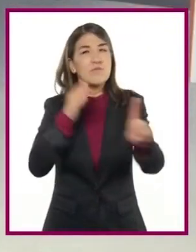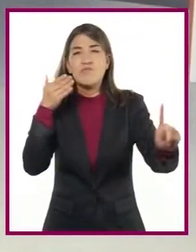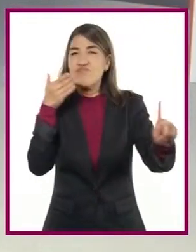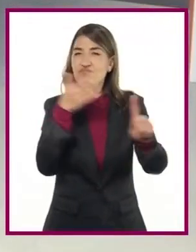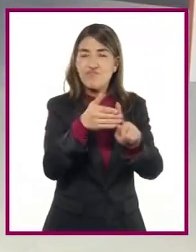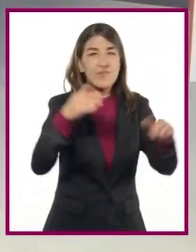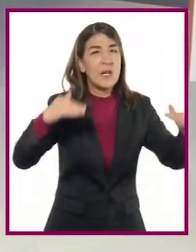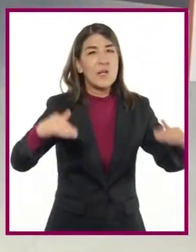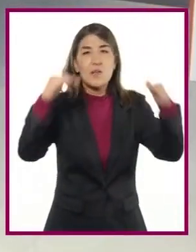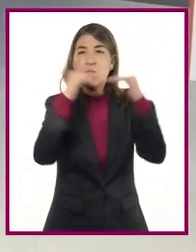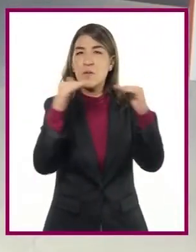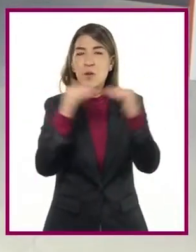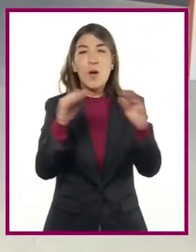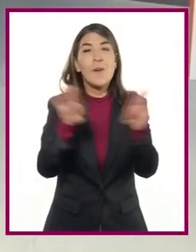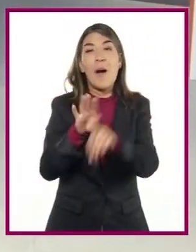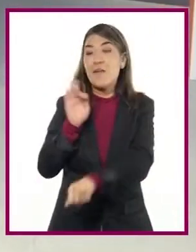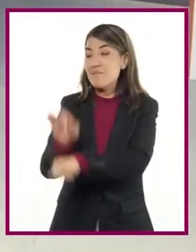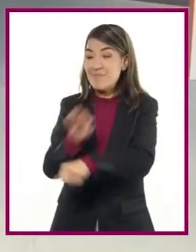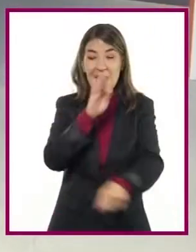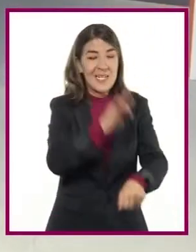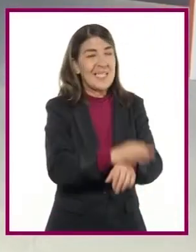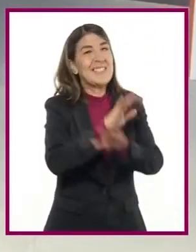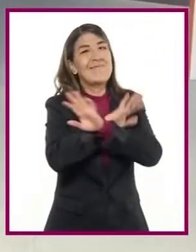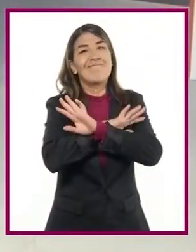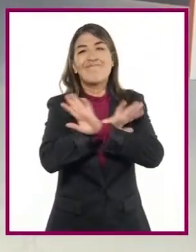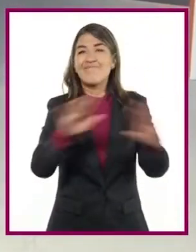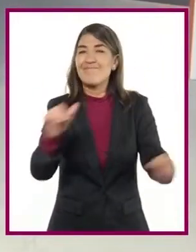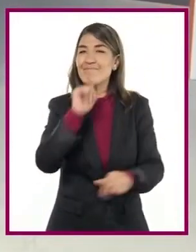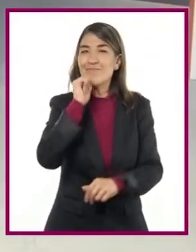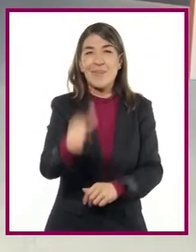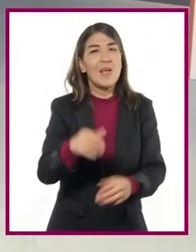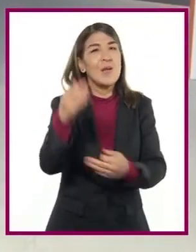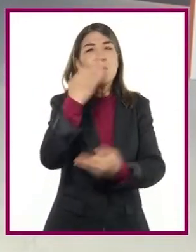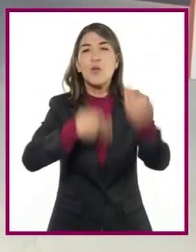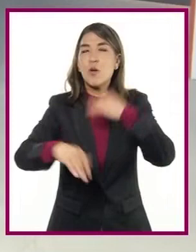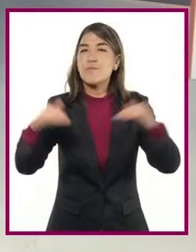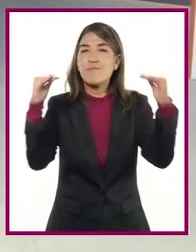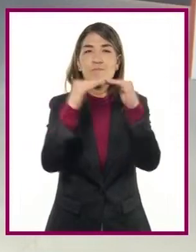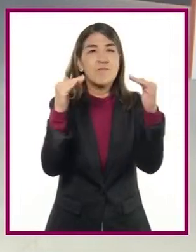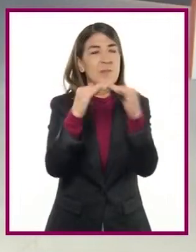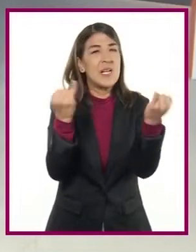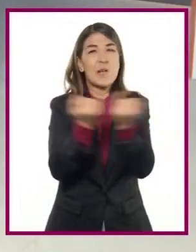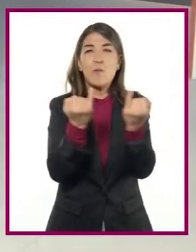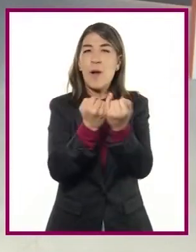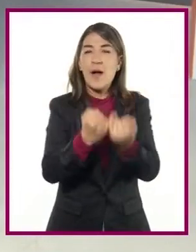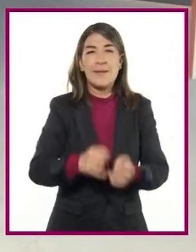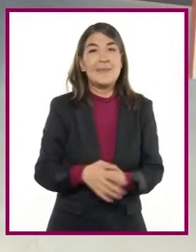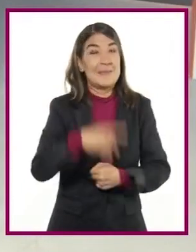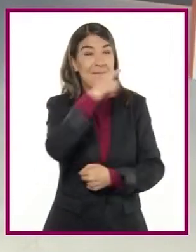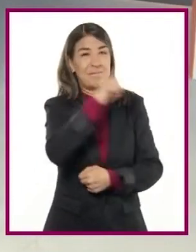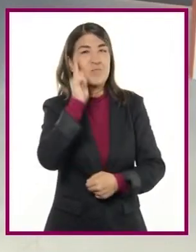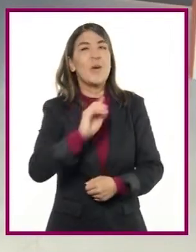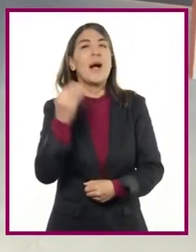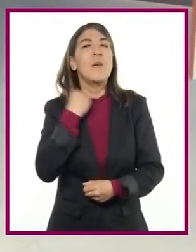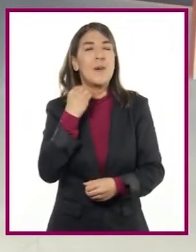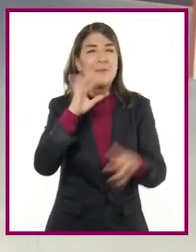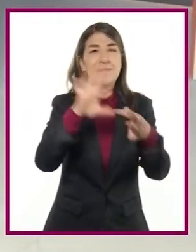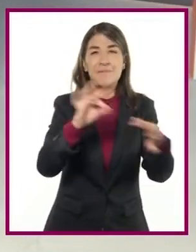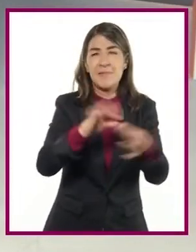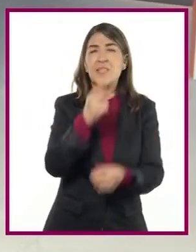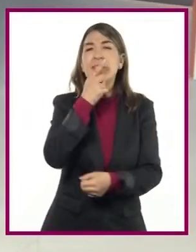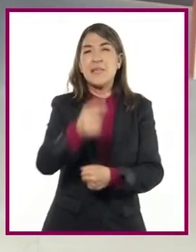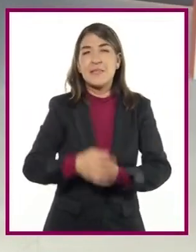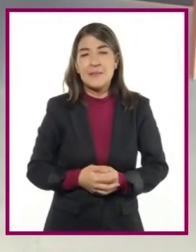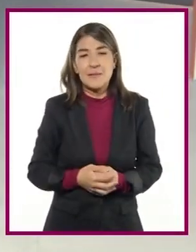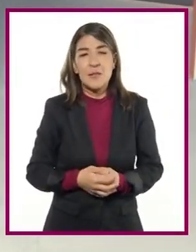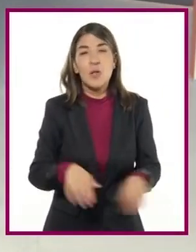sin preconcepciones y sin dar preferencias a unos en perjuicio de otros. La abogada nos recuerda que, si bien es